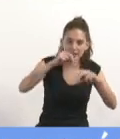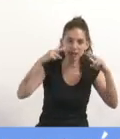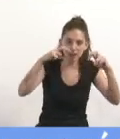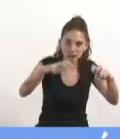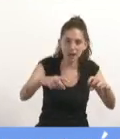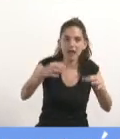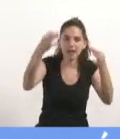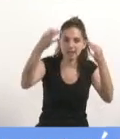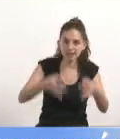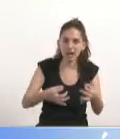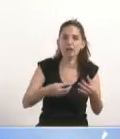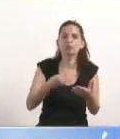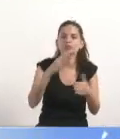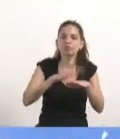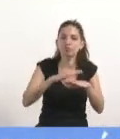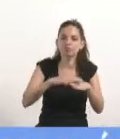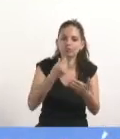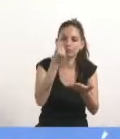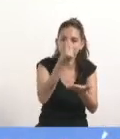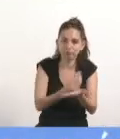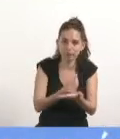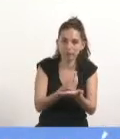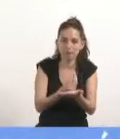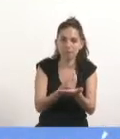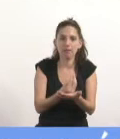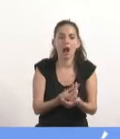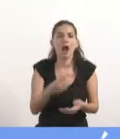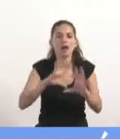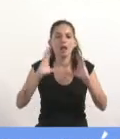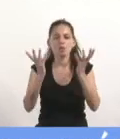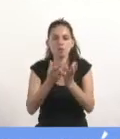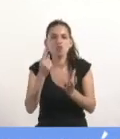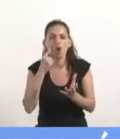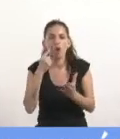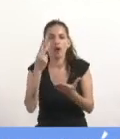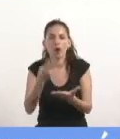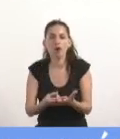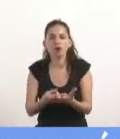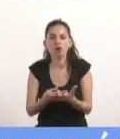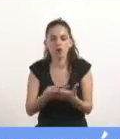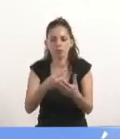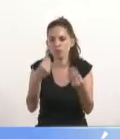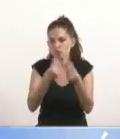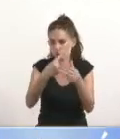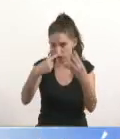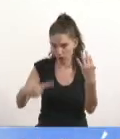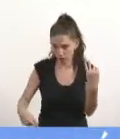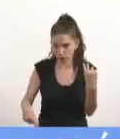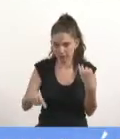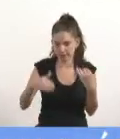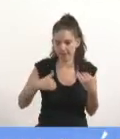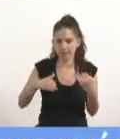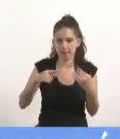investigadores y que sean protagonistas. Somos reconocidos en el mundo por varias cosas. Nuestro país. La